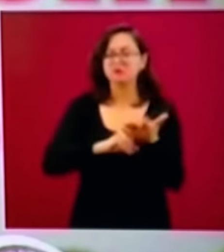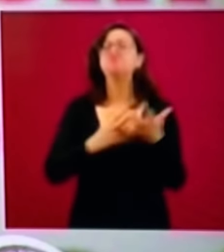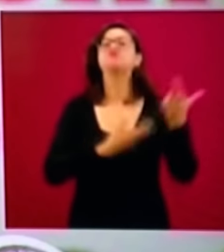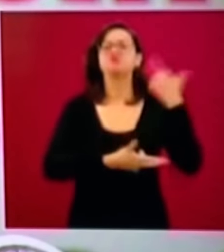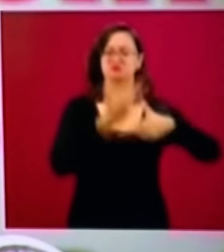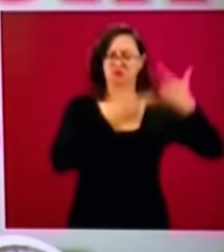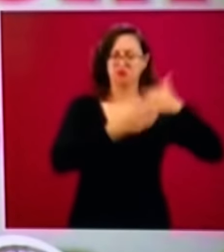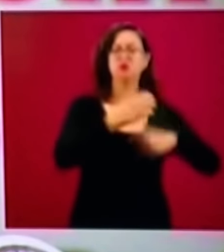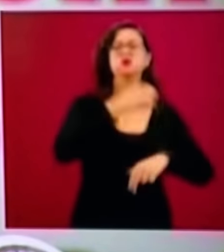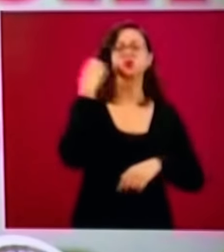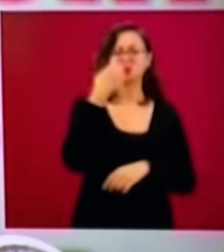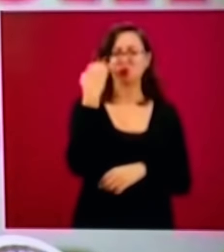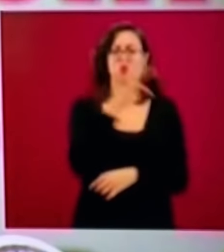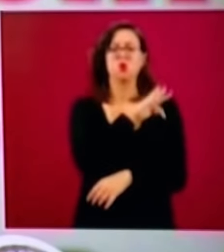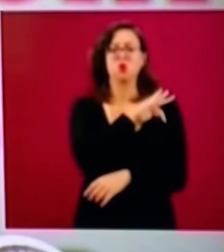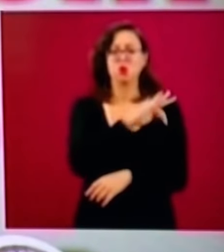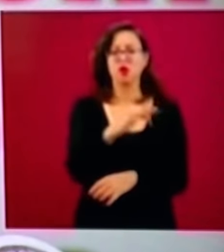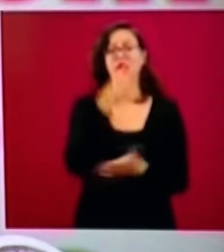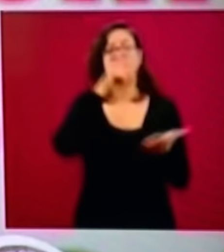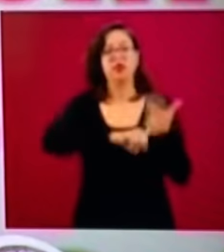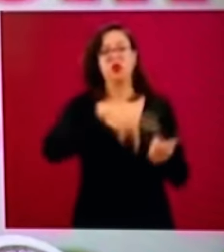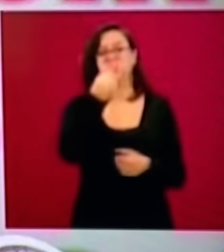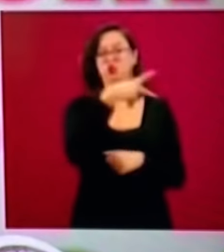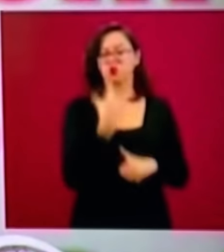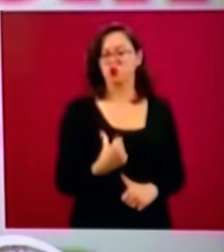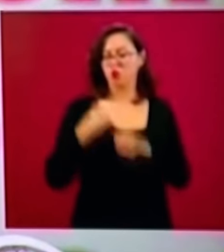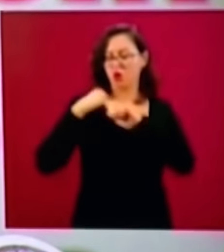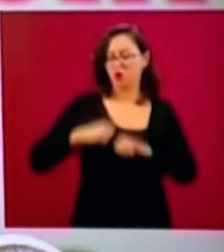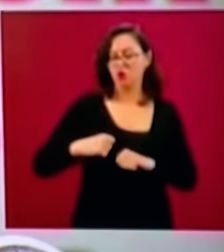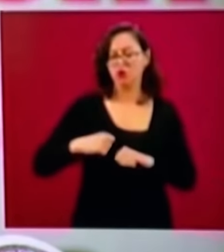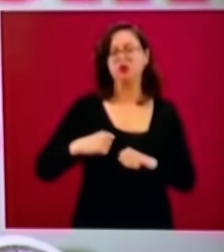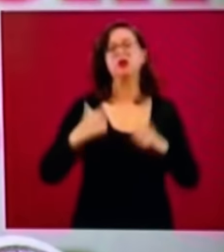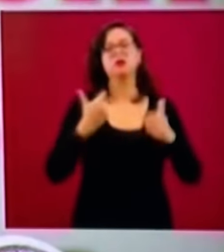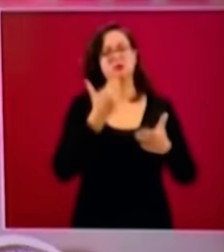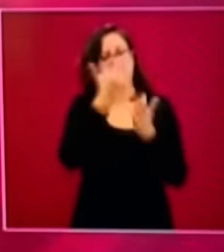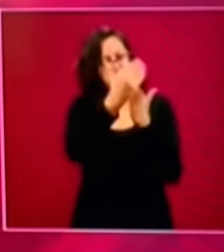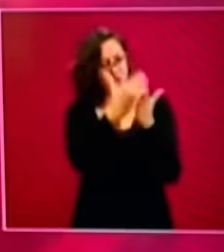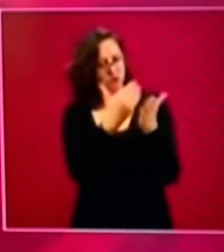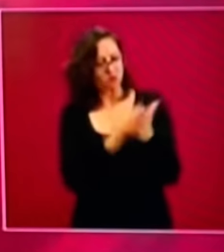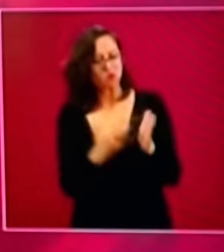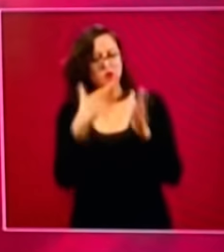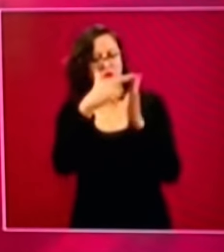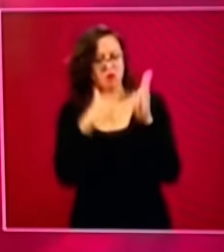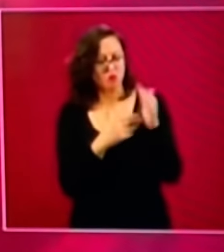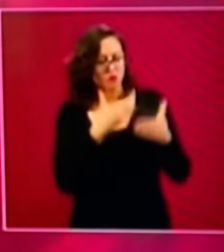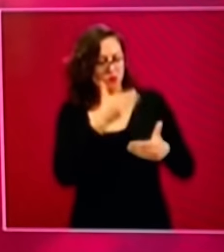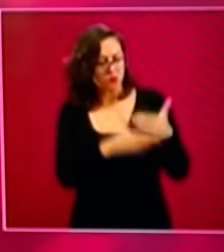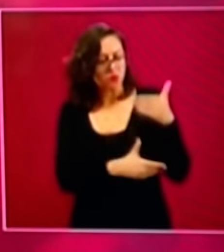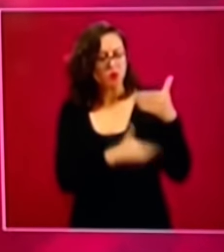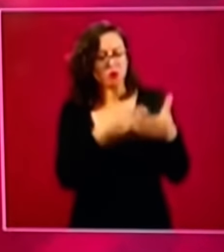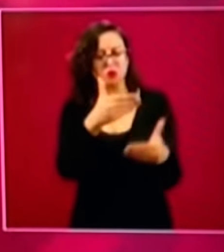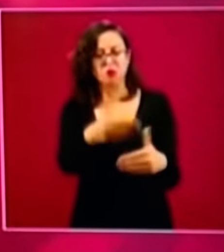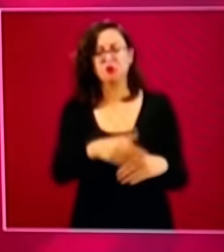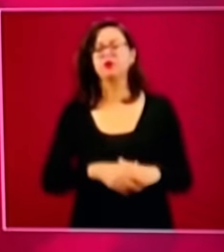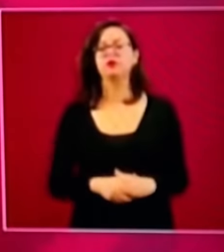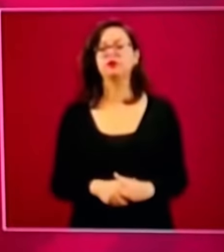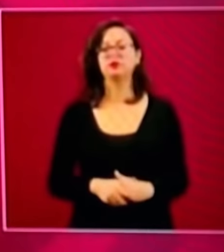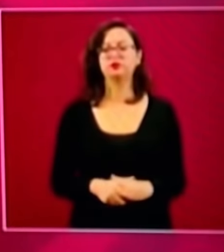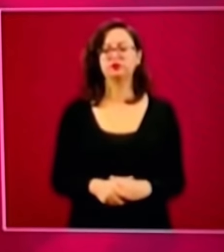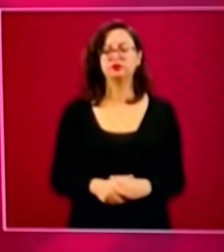protocolos de las autoridades correspondientes y las nuevas intervenciones que ya hemos comunicado.